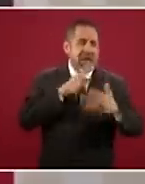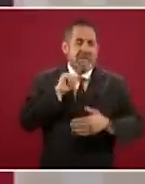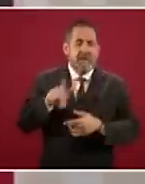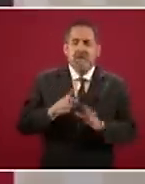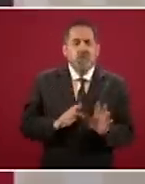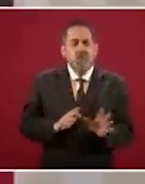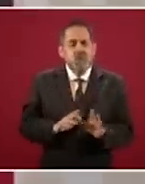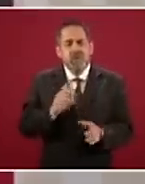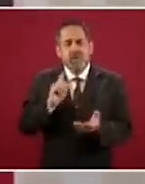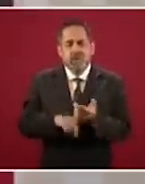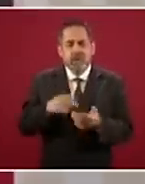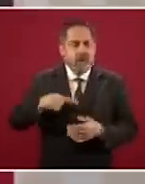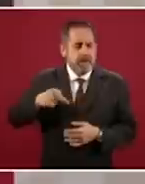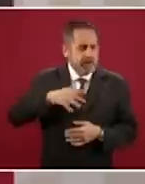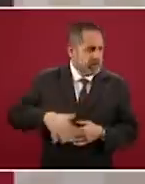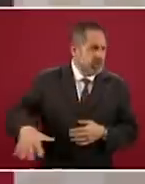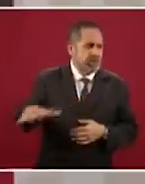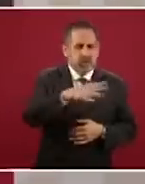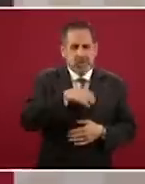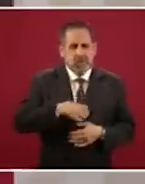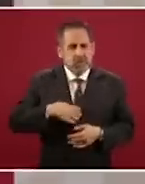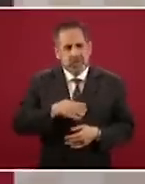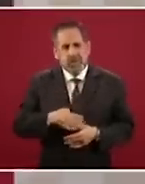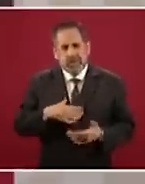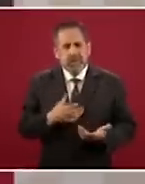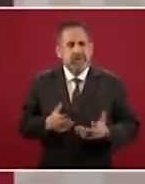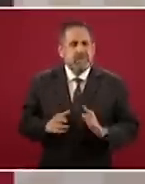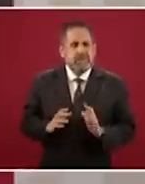La gente está contenta.